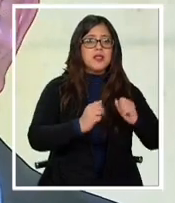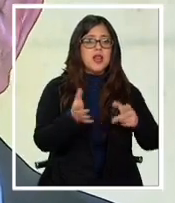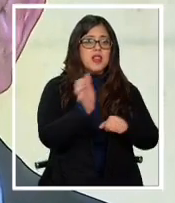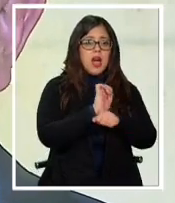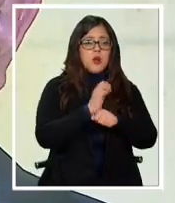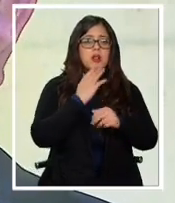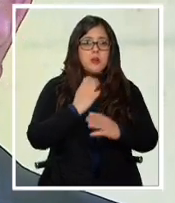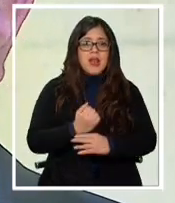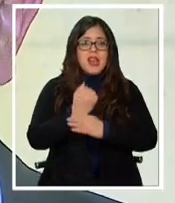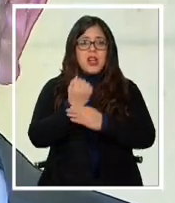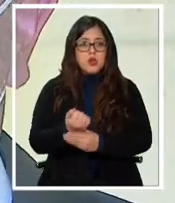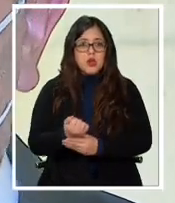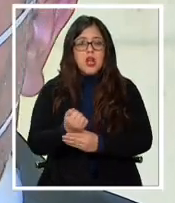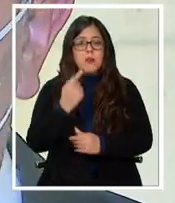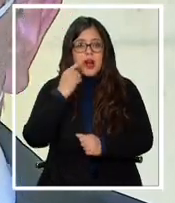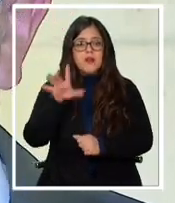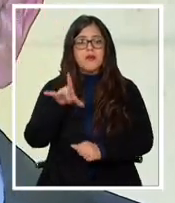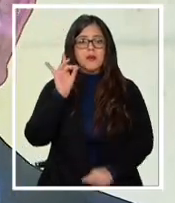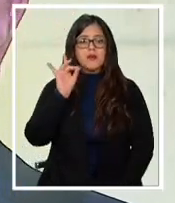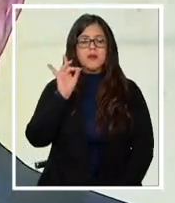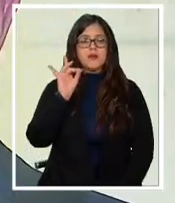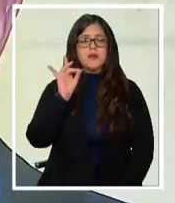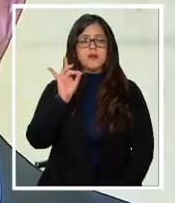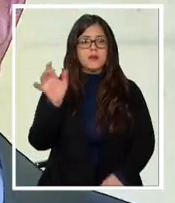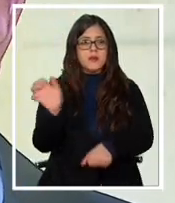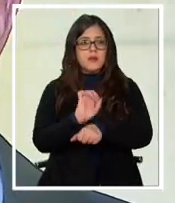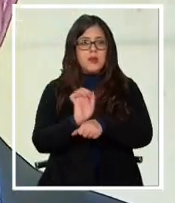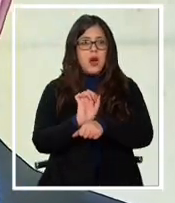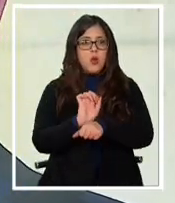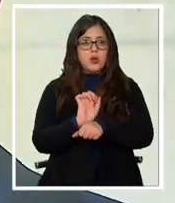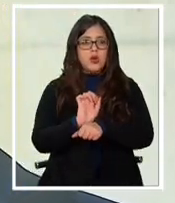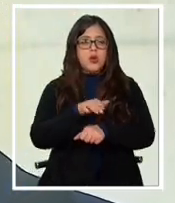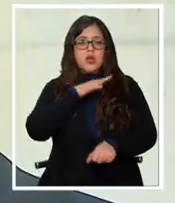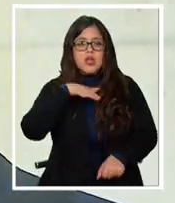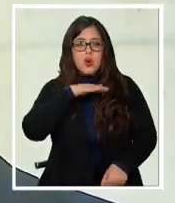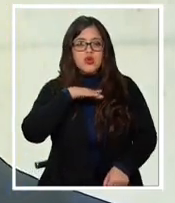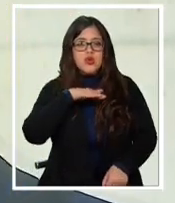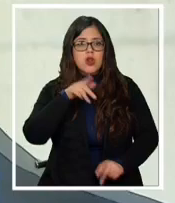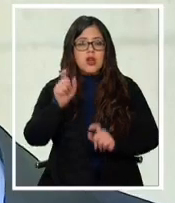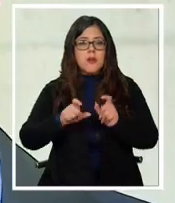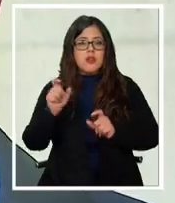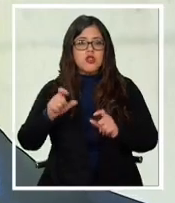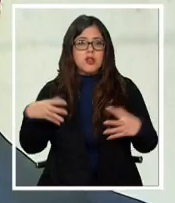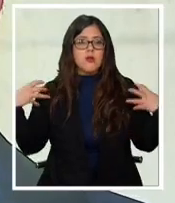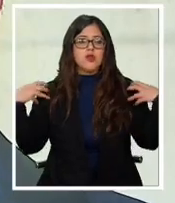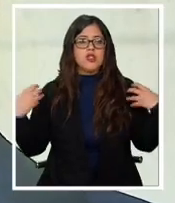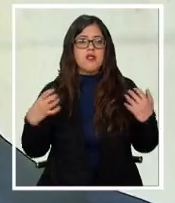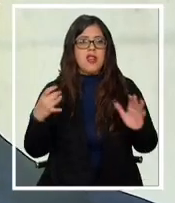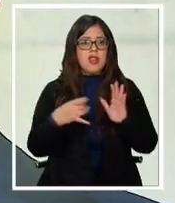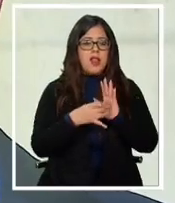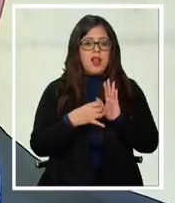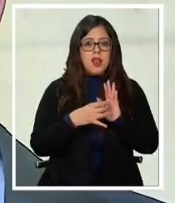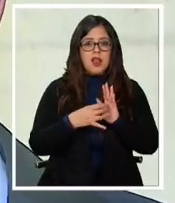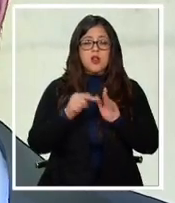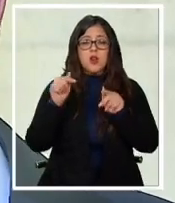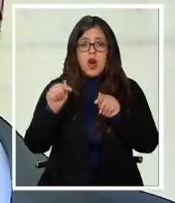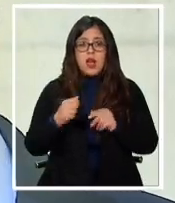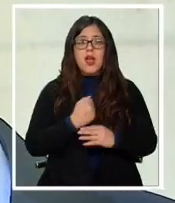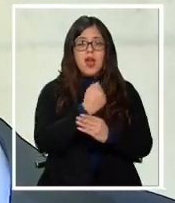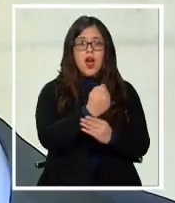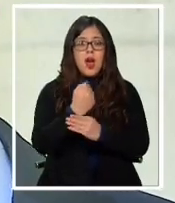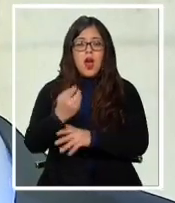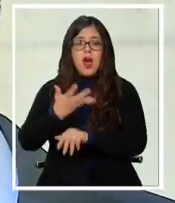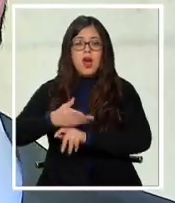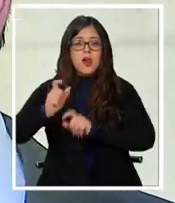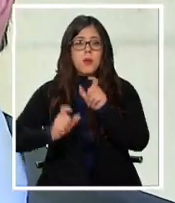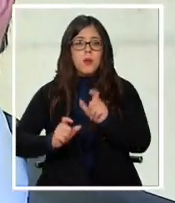colaboraron para los efectos de identificar el vehículo que habían ocupado los imputados, etc. Hubo en ese aspecto colaboración